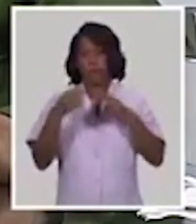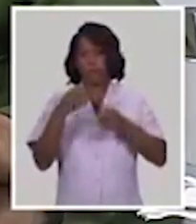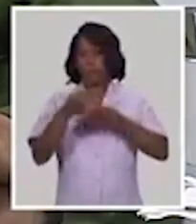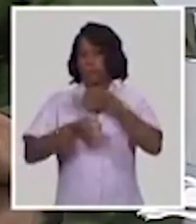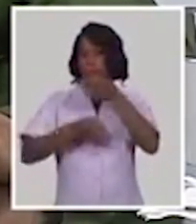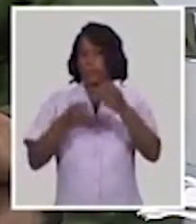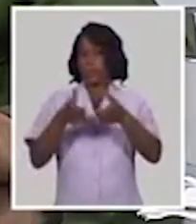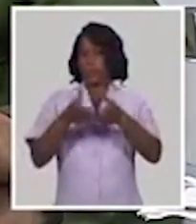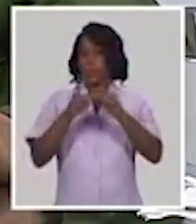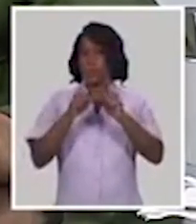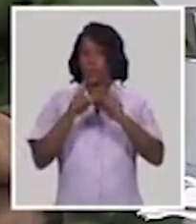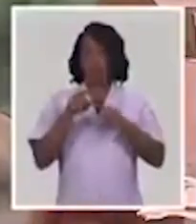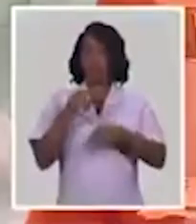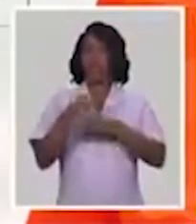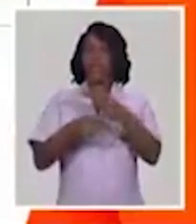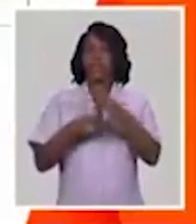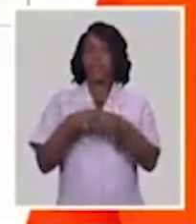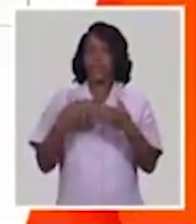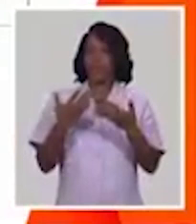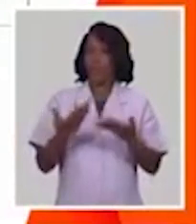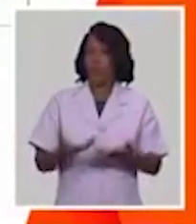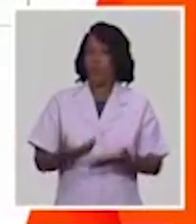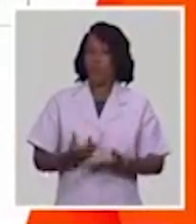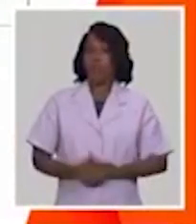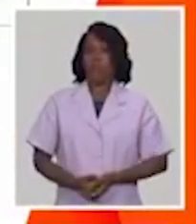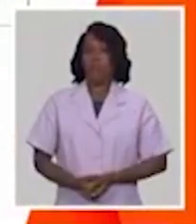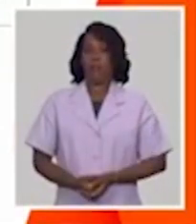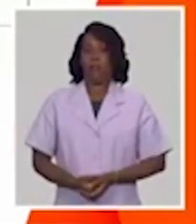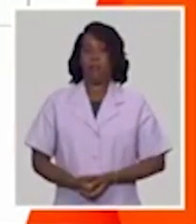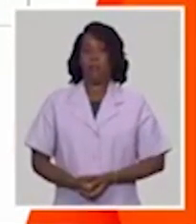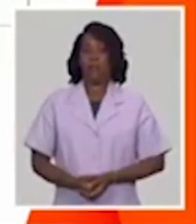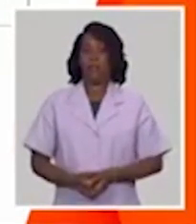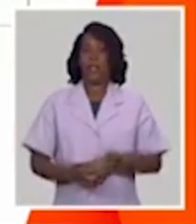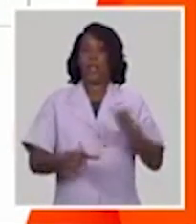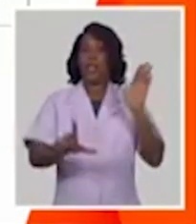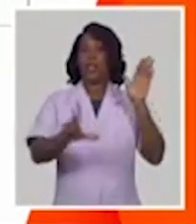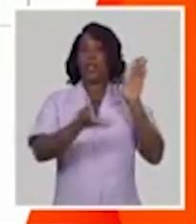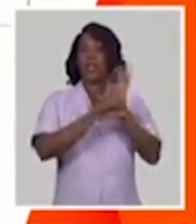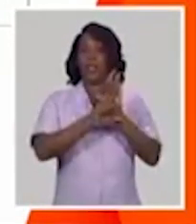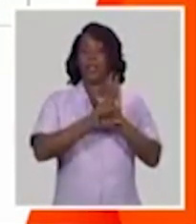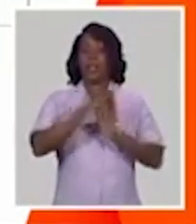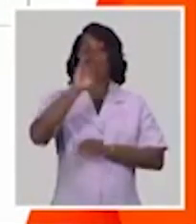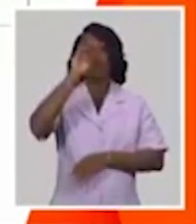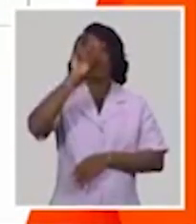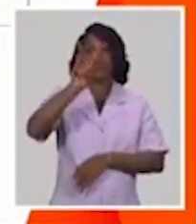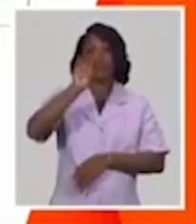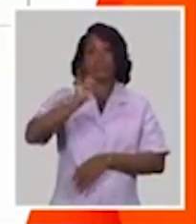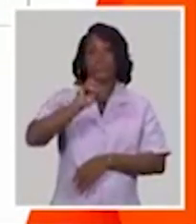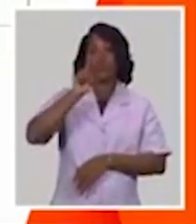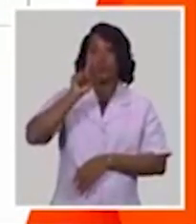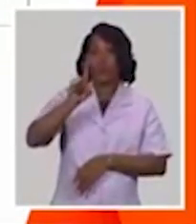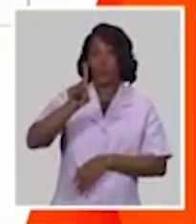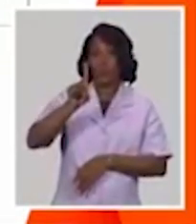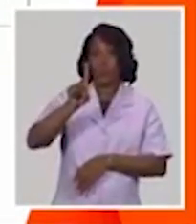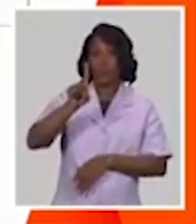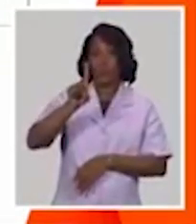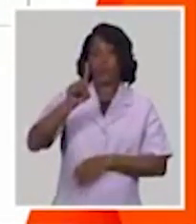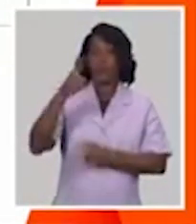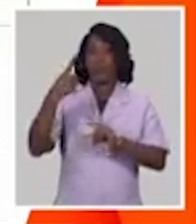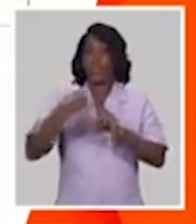trabajo, aplicar a los infractores del decreto ley 201 y 272